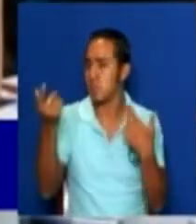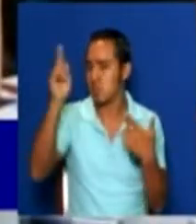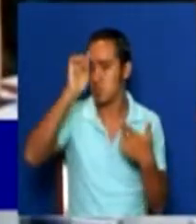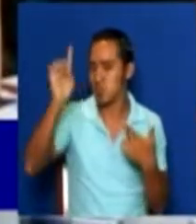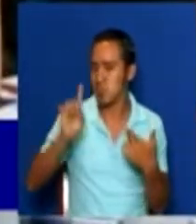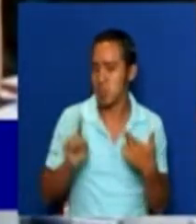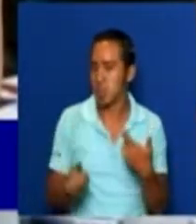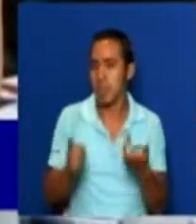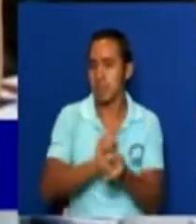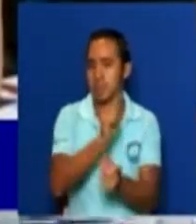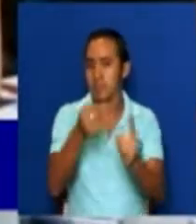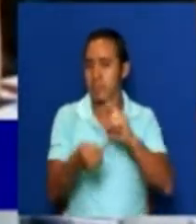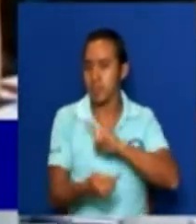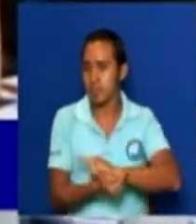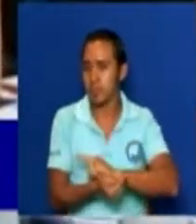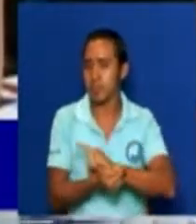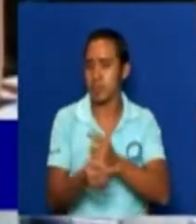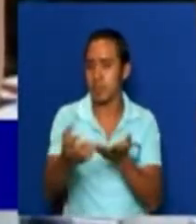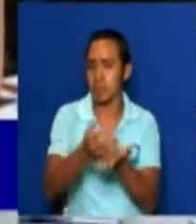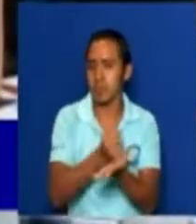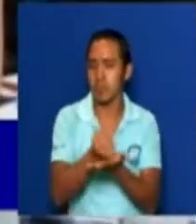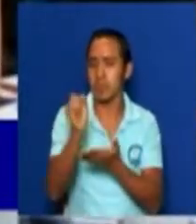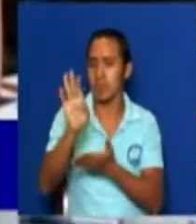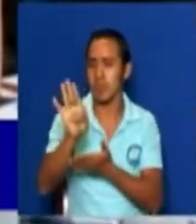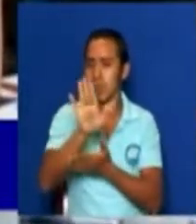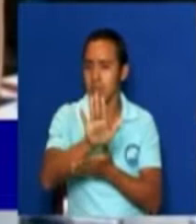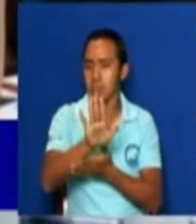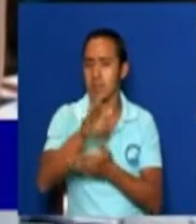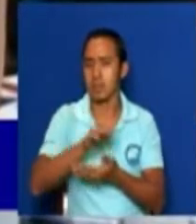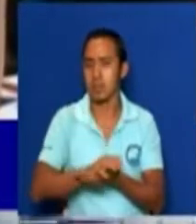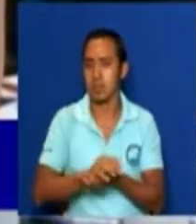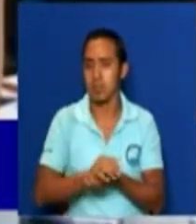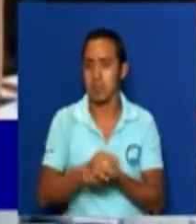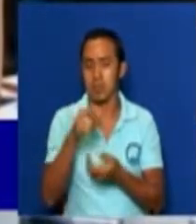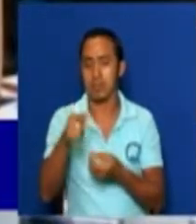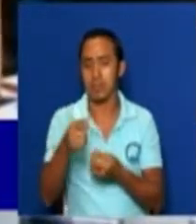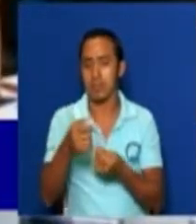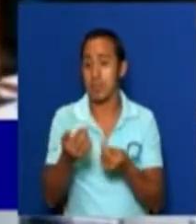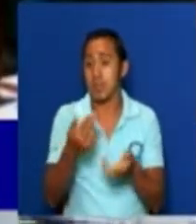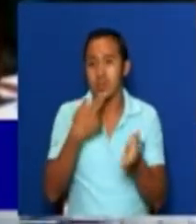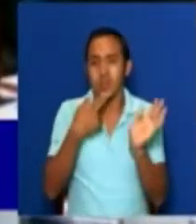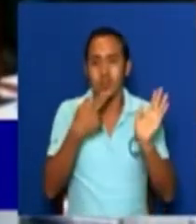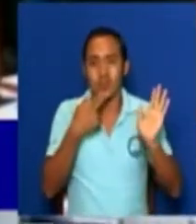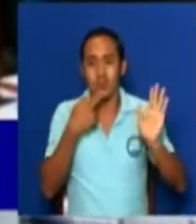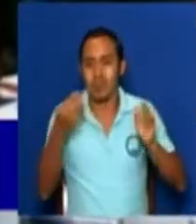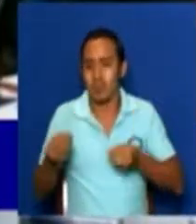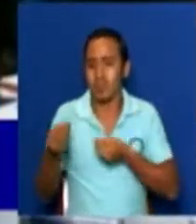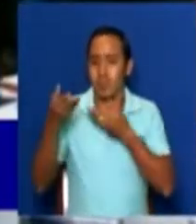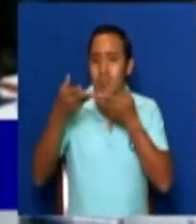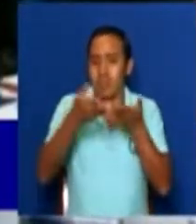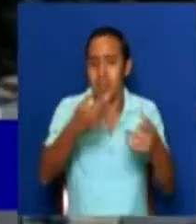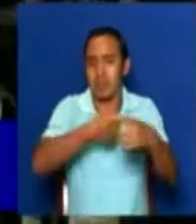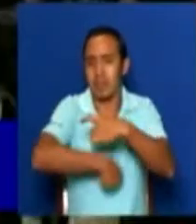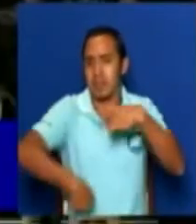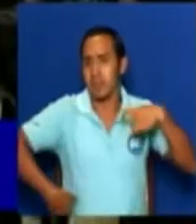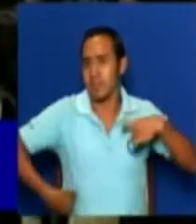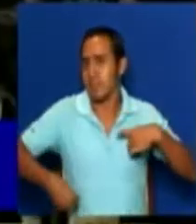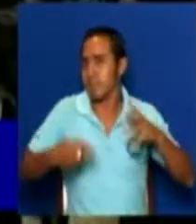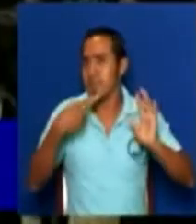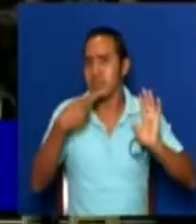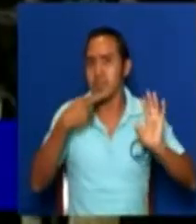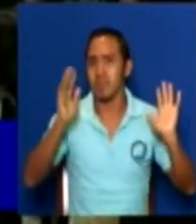de la reforma al código en el artículo 45. No se debería responderle porque se le entregaron a él como presidente.